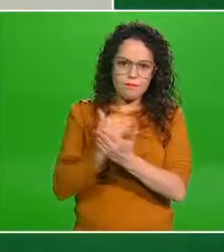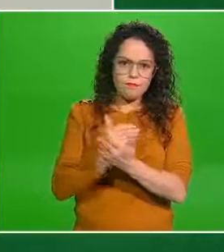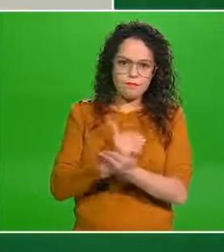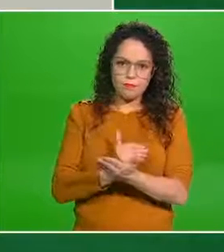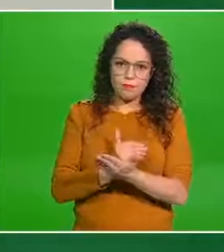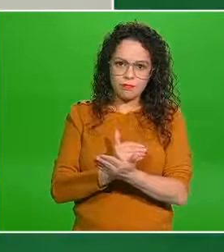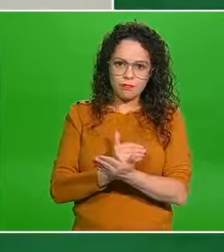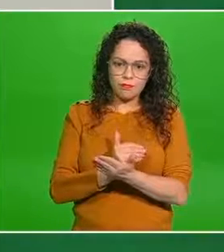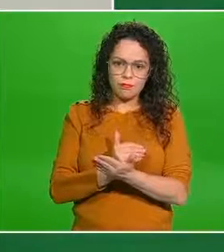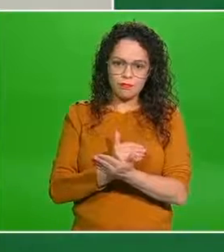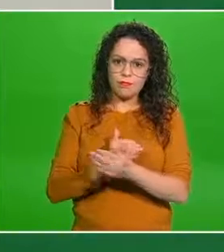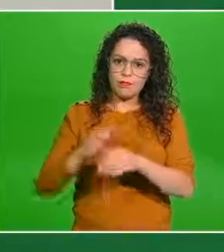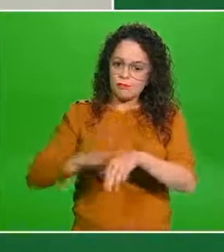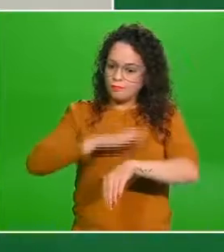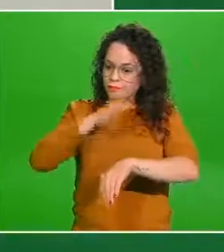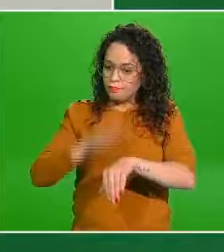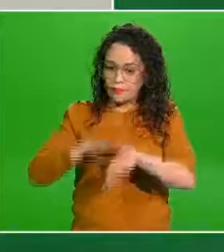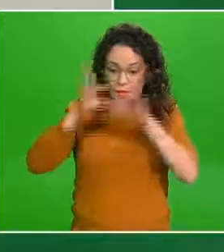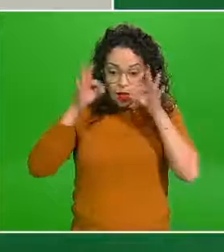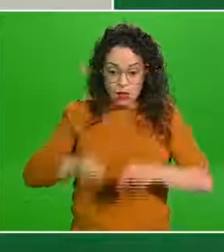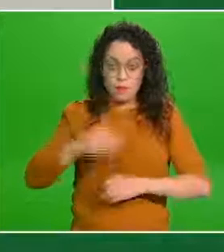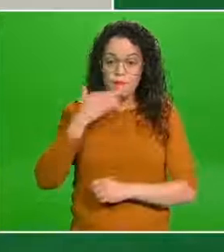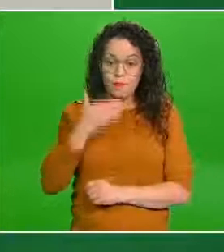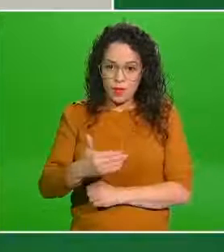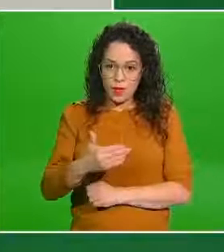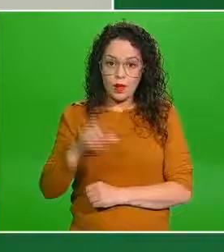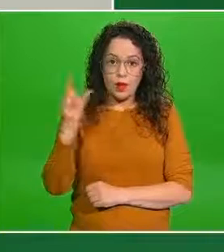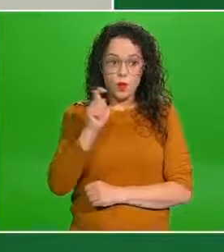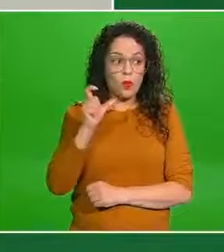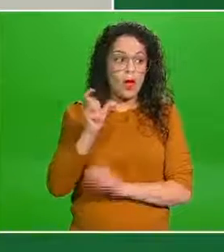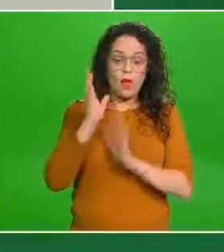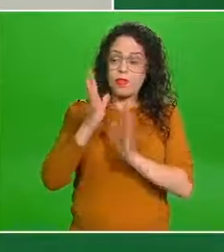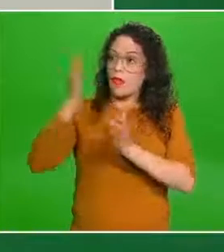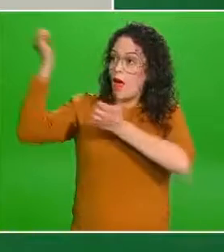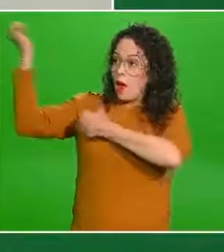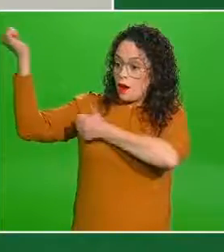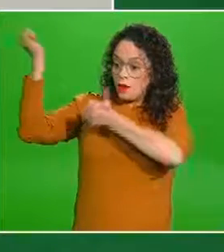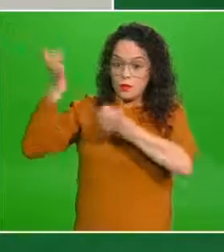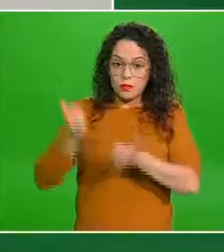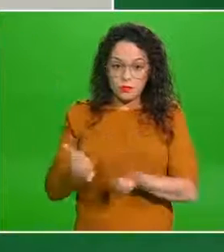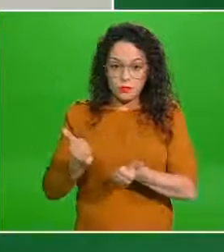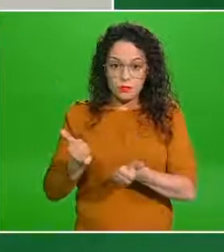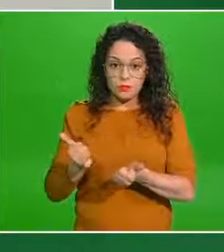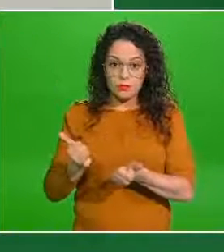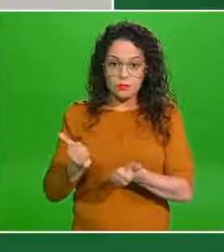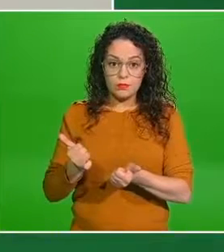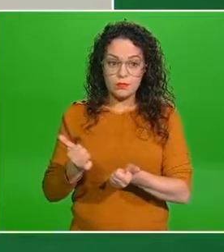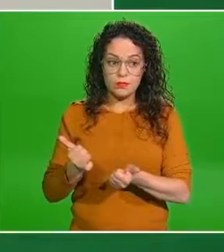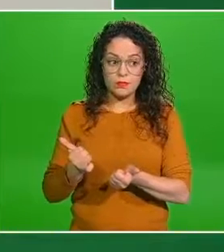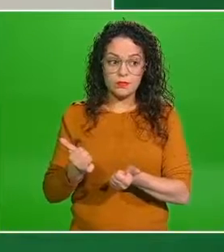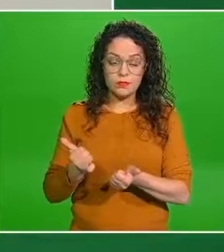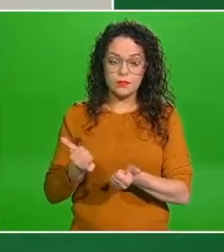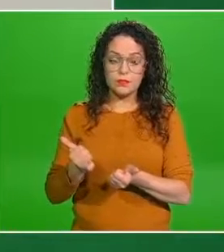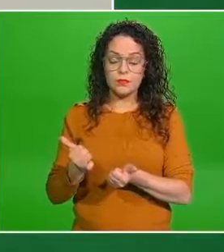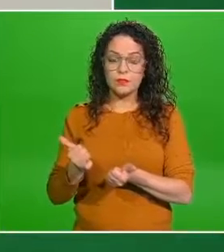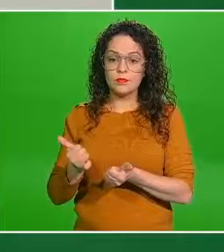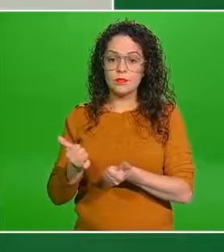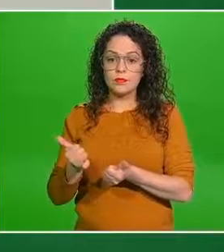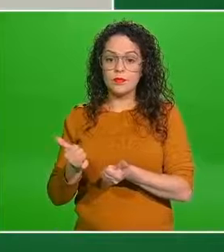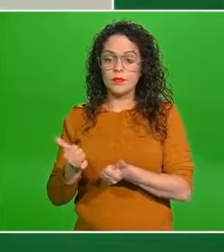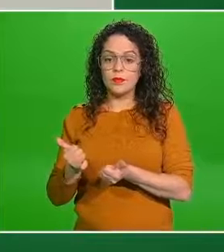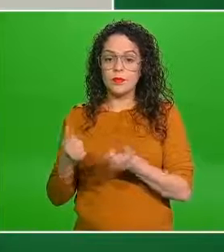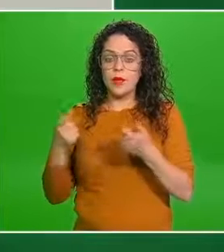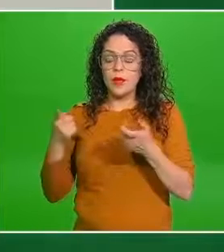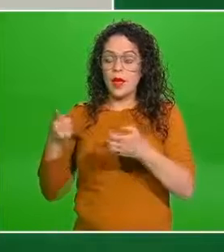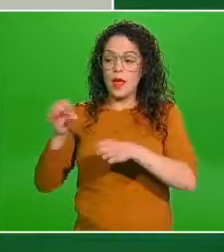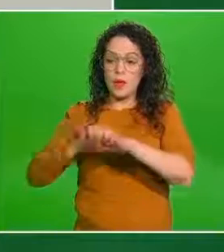esta validación. Recordemos que una vez que los envíos de granel se realizan y se entregan en las empresas que los están